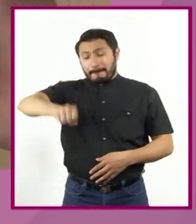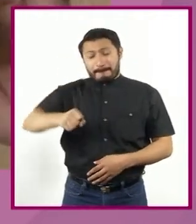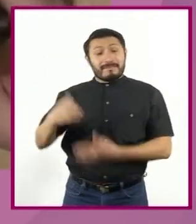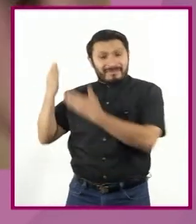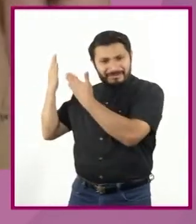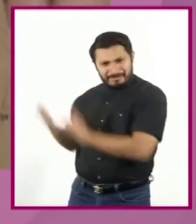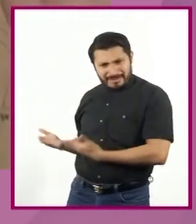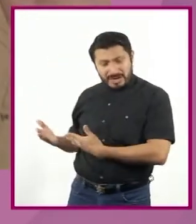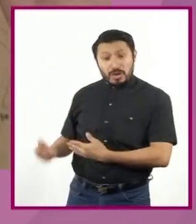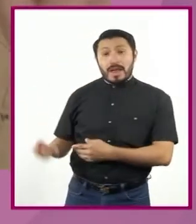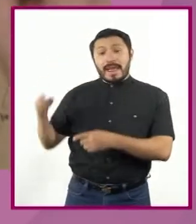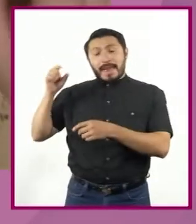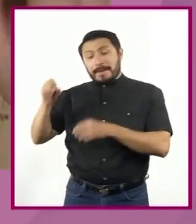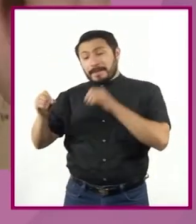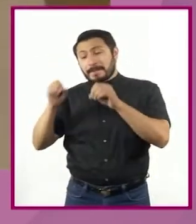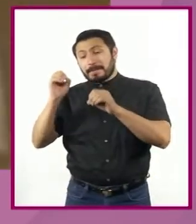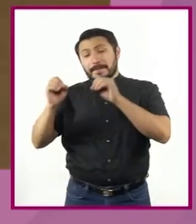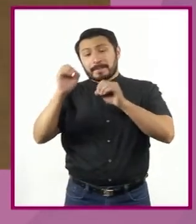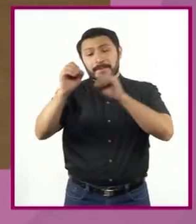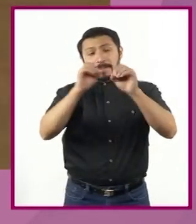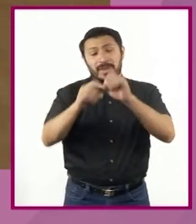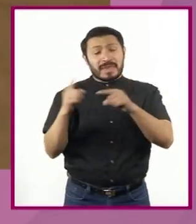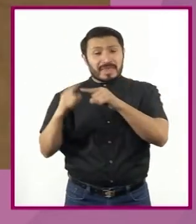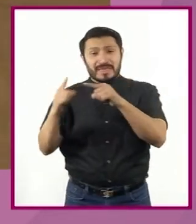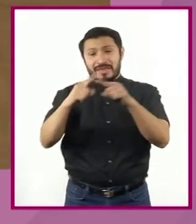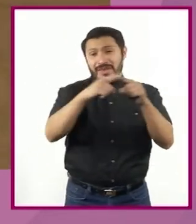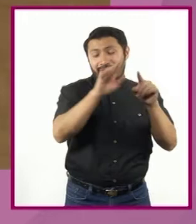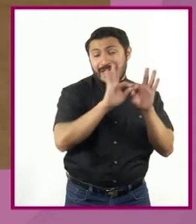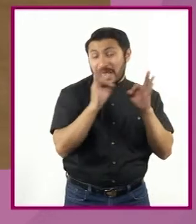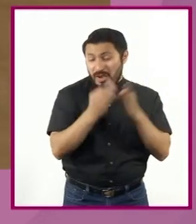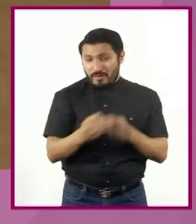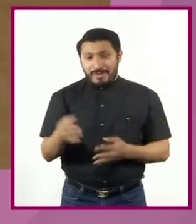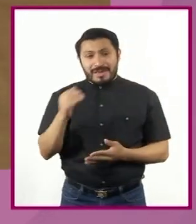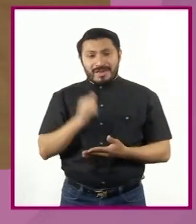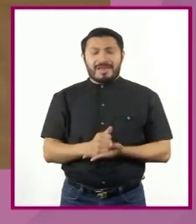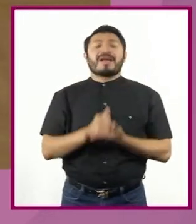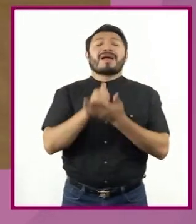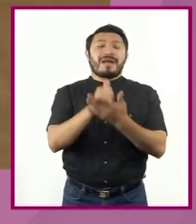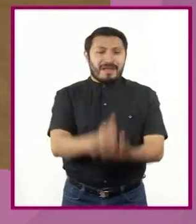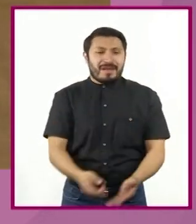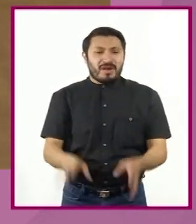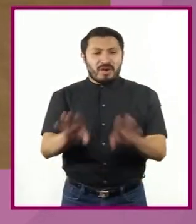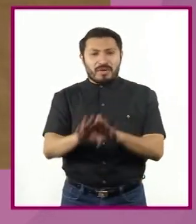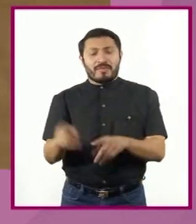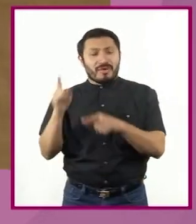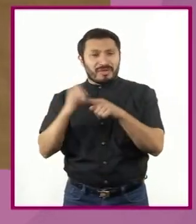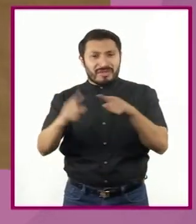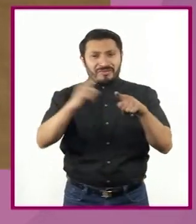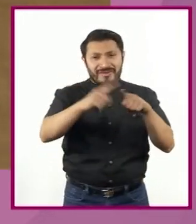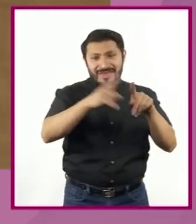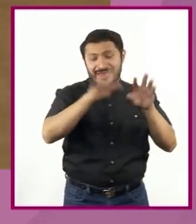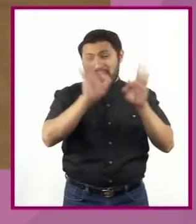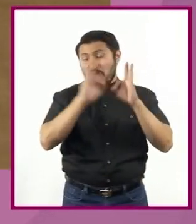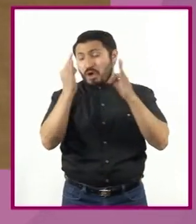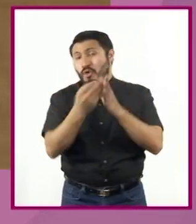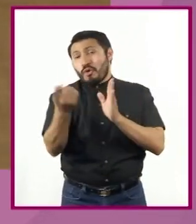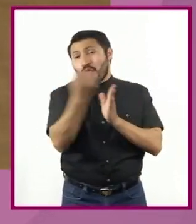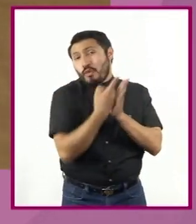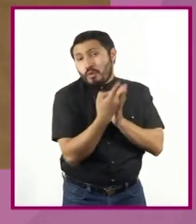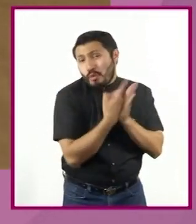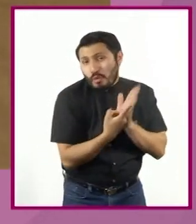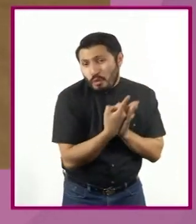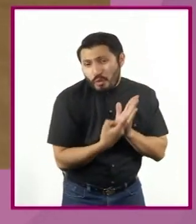y varias cabezas con diferentes formas que permiten distintos matices, dependiendo